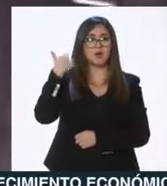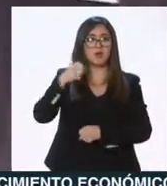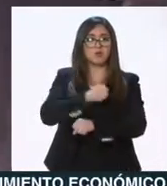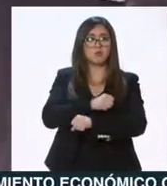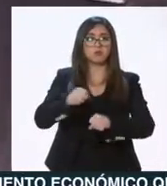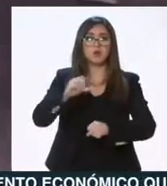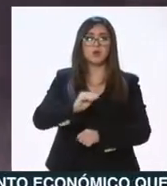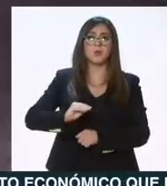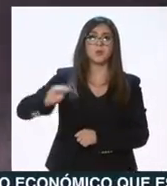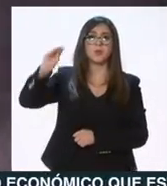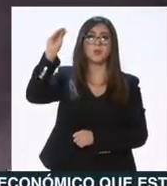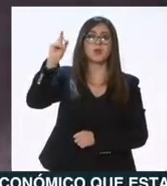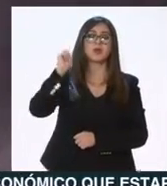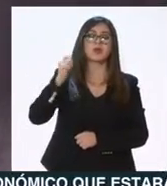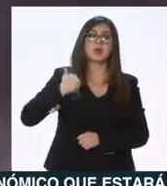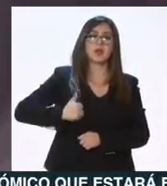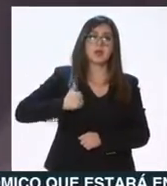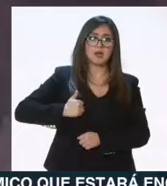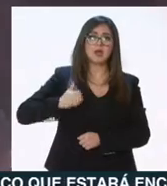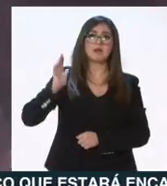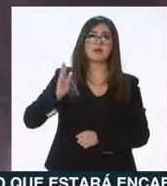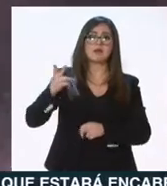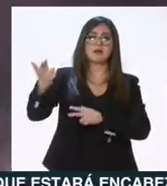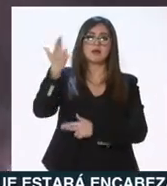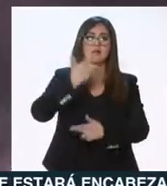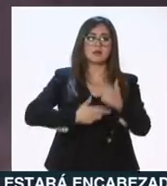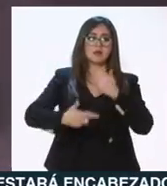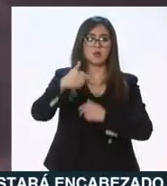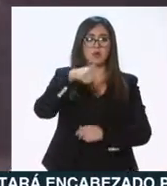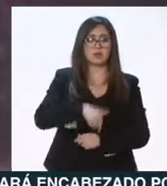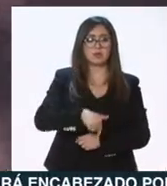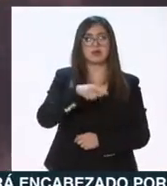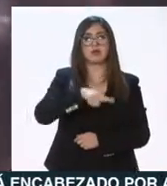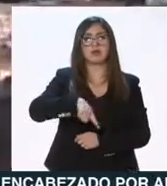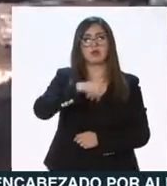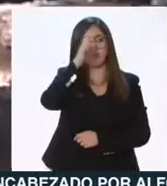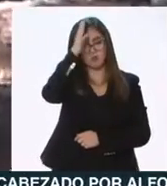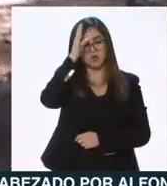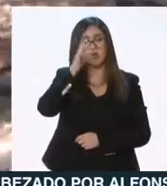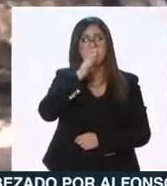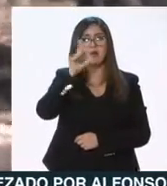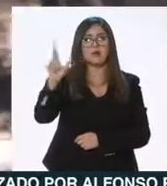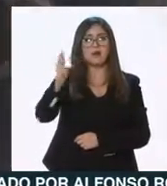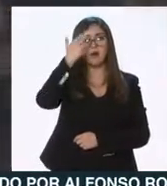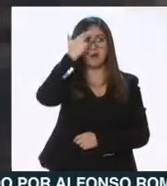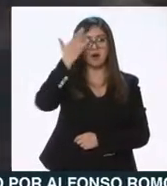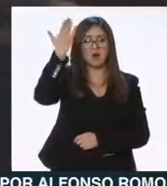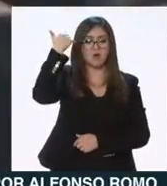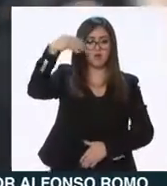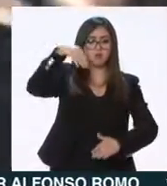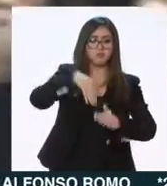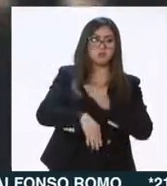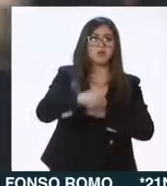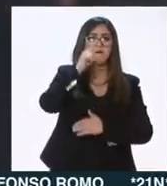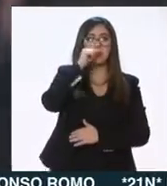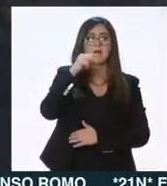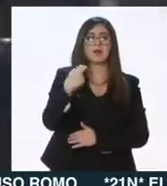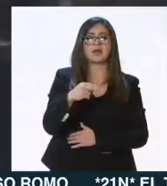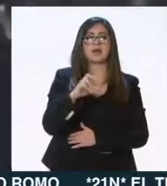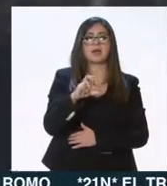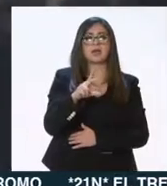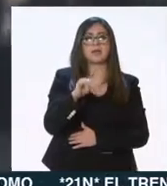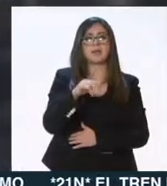exiliado en Vancouver, Canadá, regresó a Coahuila y se sumó al memorial para recordar a las víctimas del llamado crimen industrial, depositando una